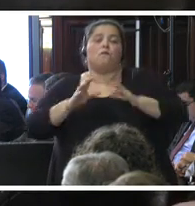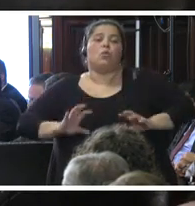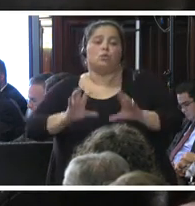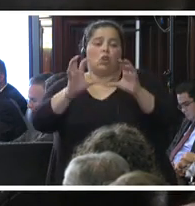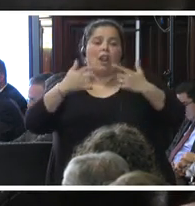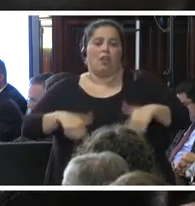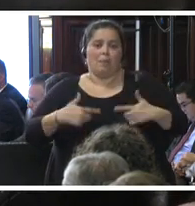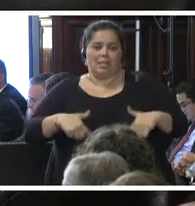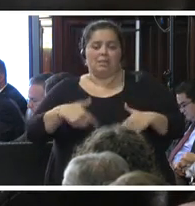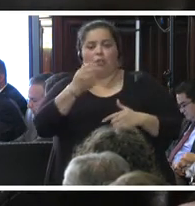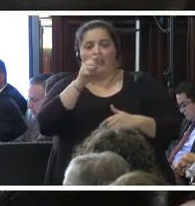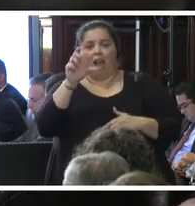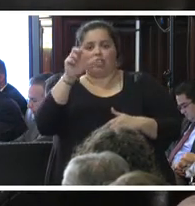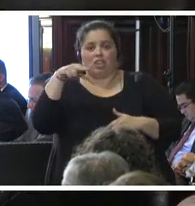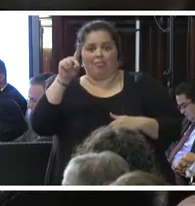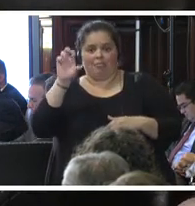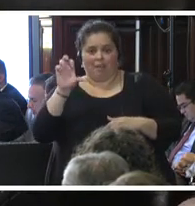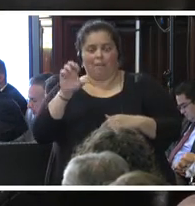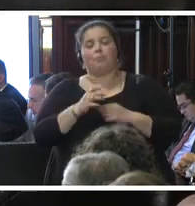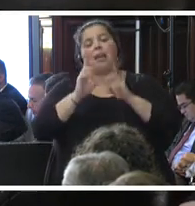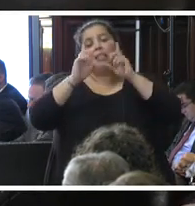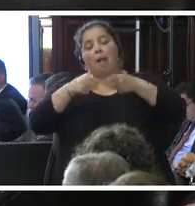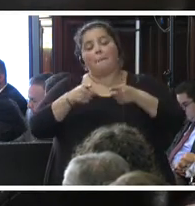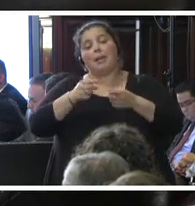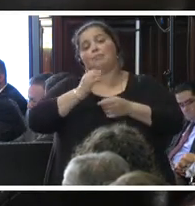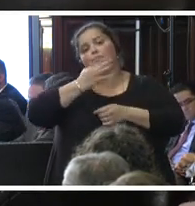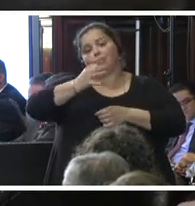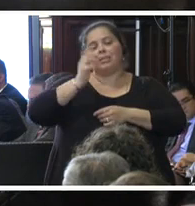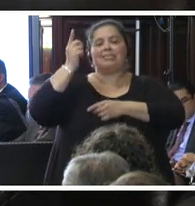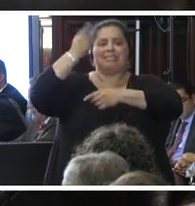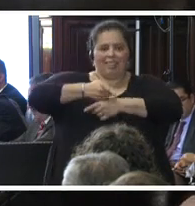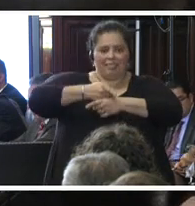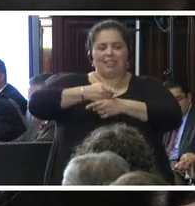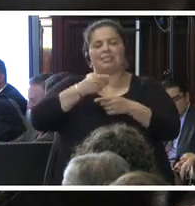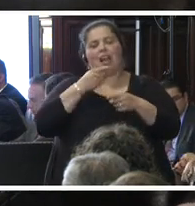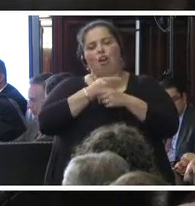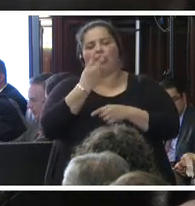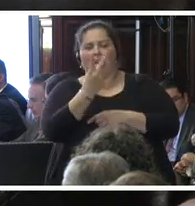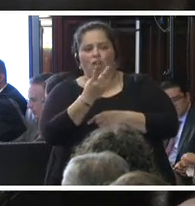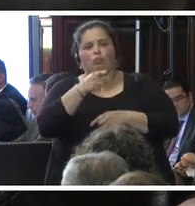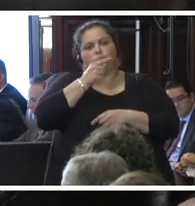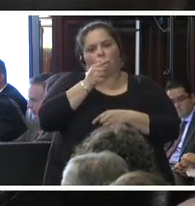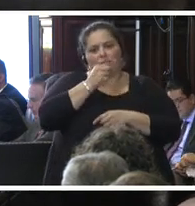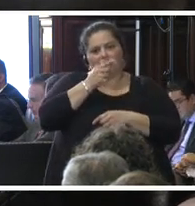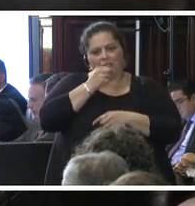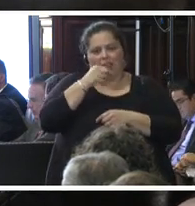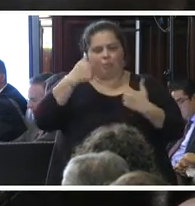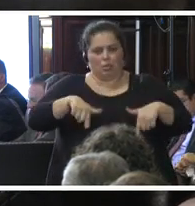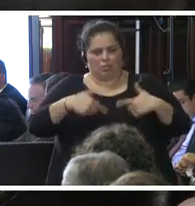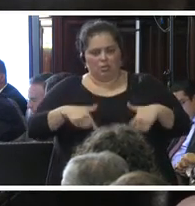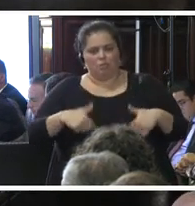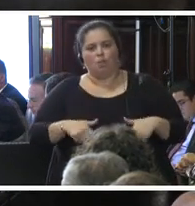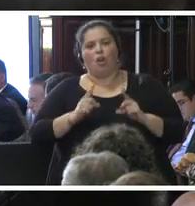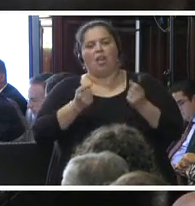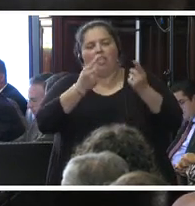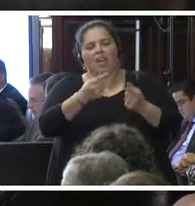del municipio de Allende. Se dictó sentencia contra 2 exfuncionarios de la Policía Municipal con una condena impuesta